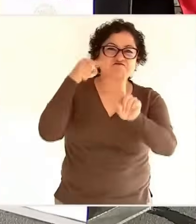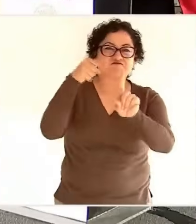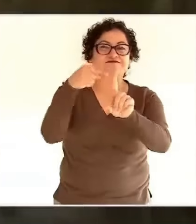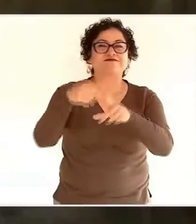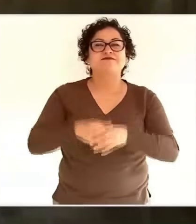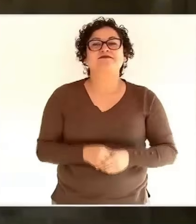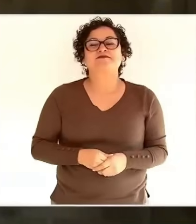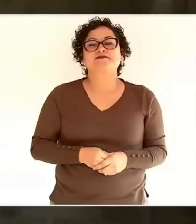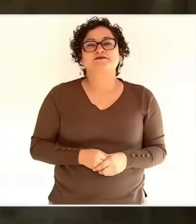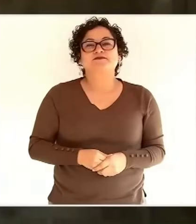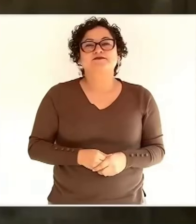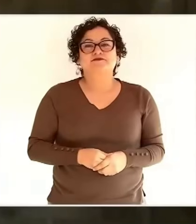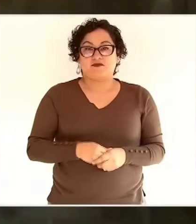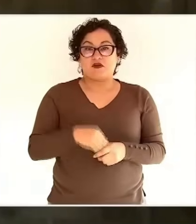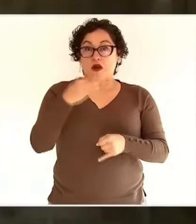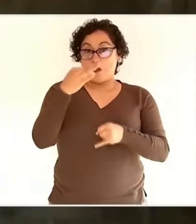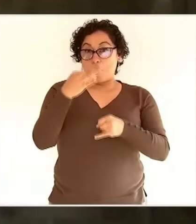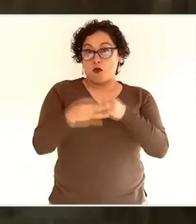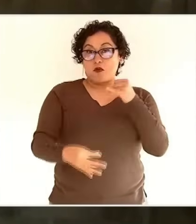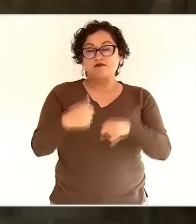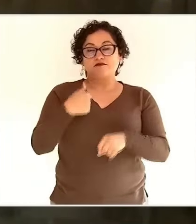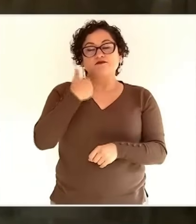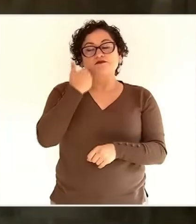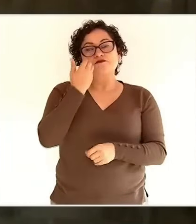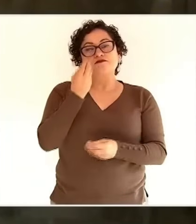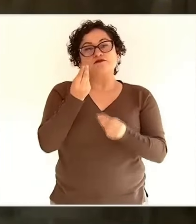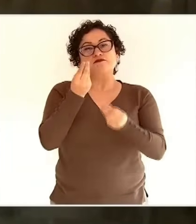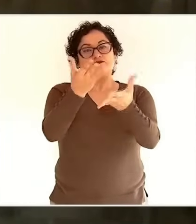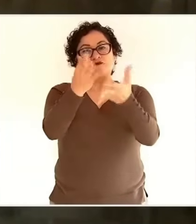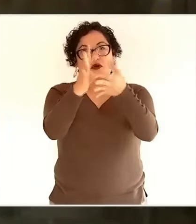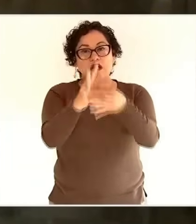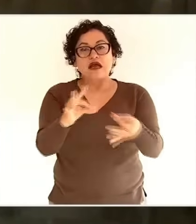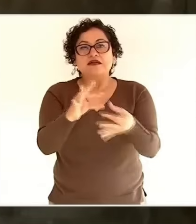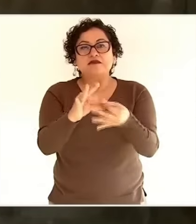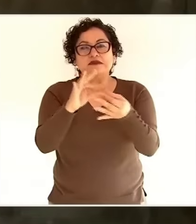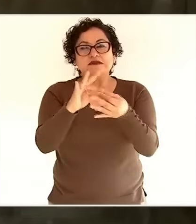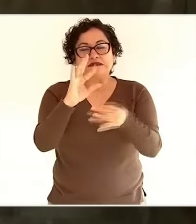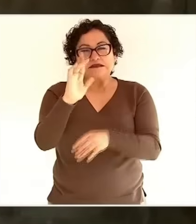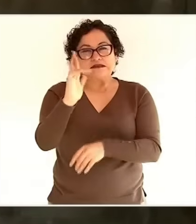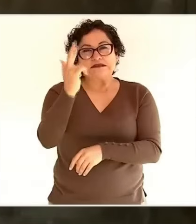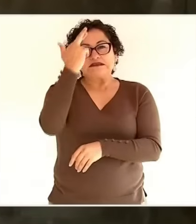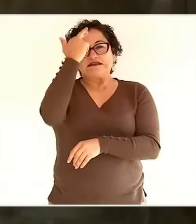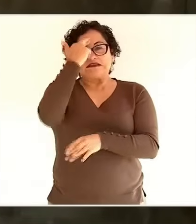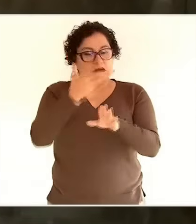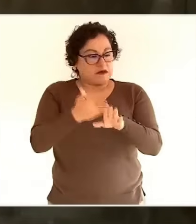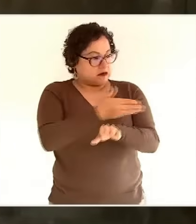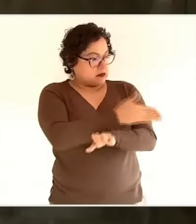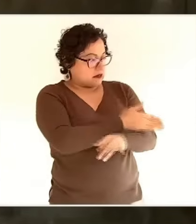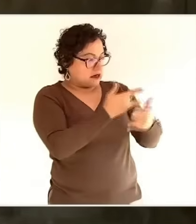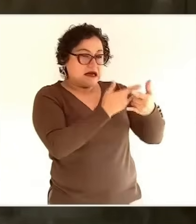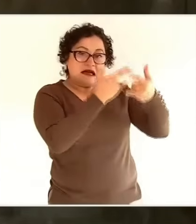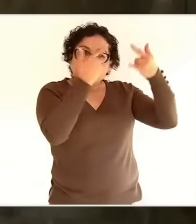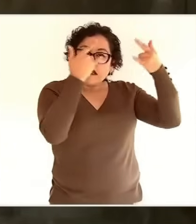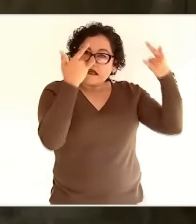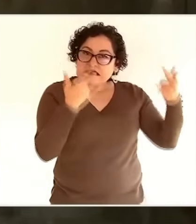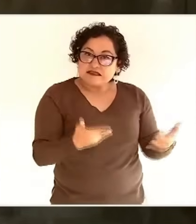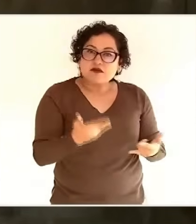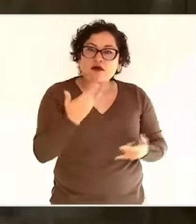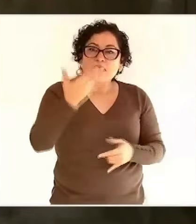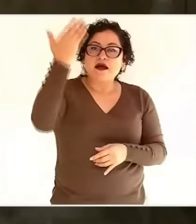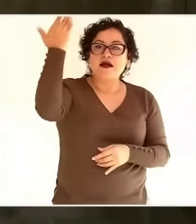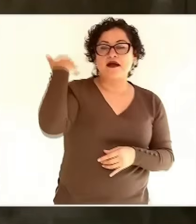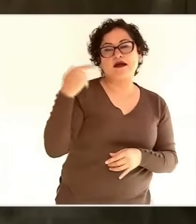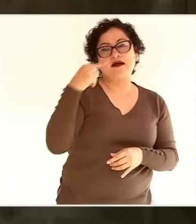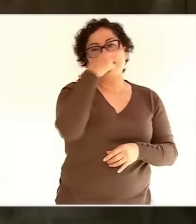quiero recordar en los momentos más difíciles de la República, cuando México enfrentaba la intervención